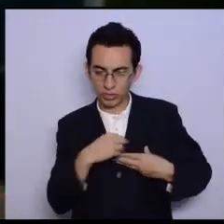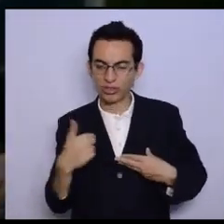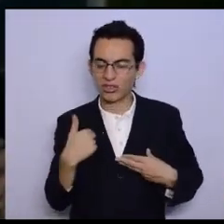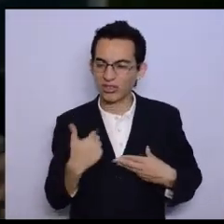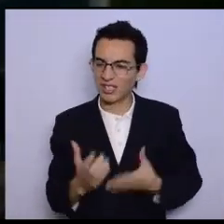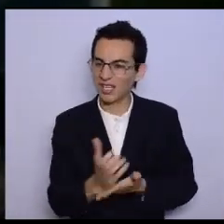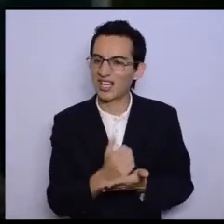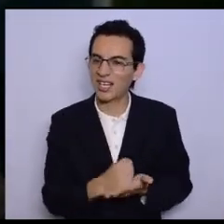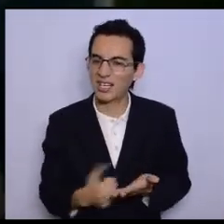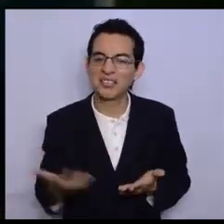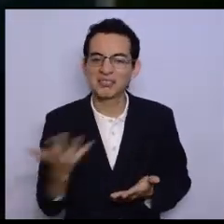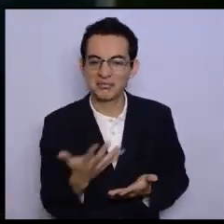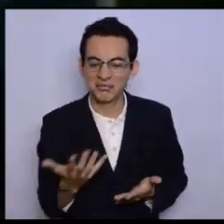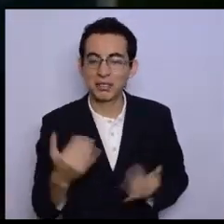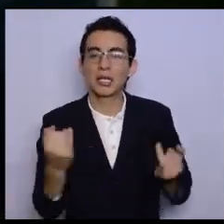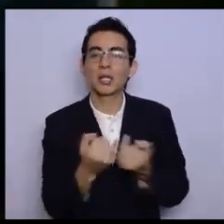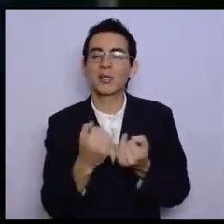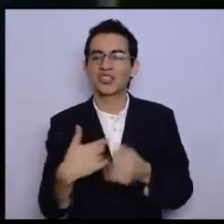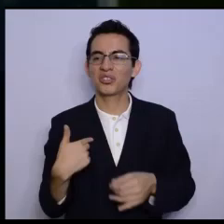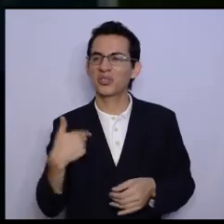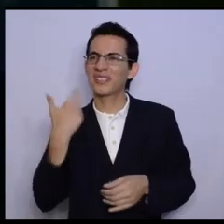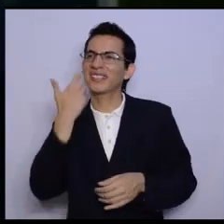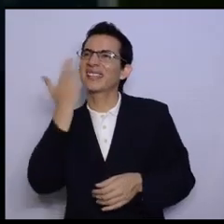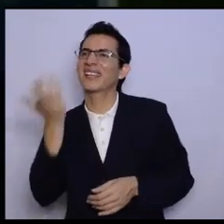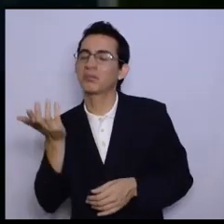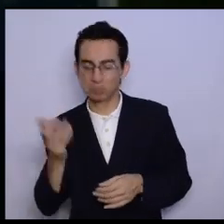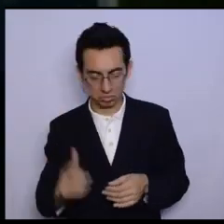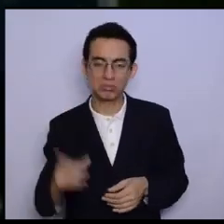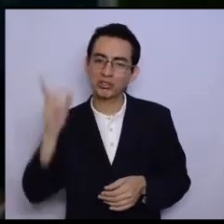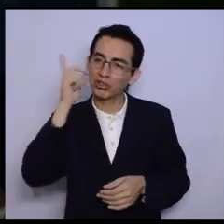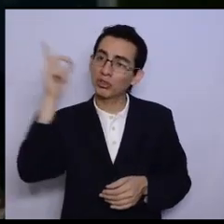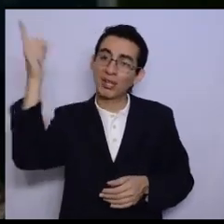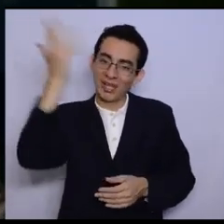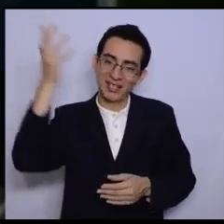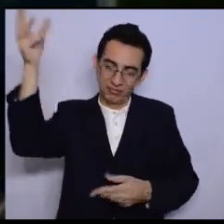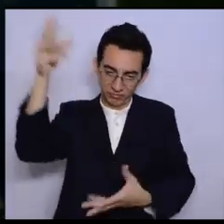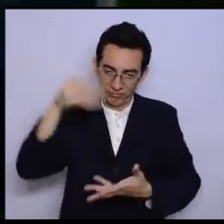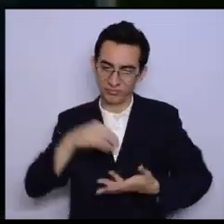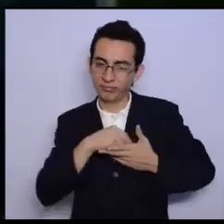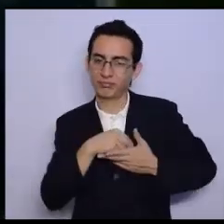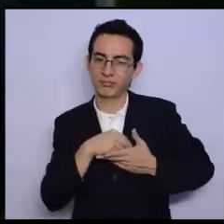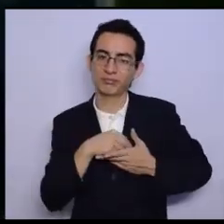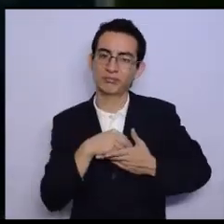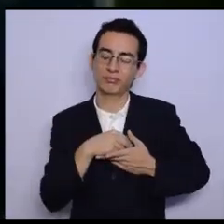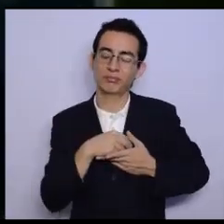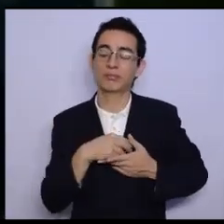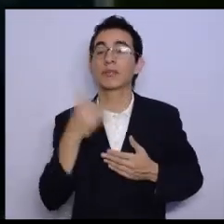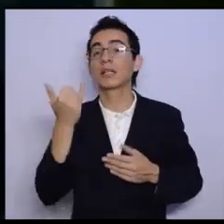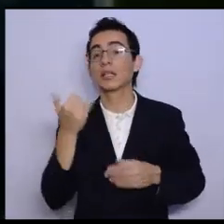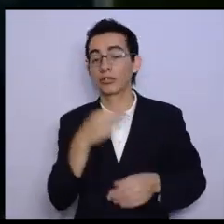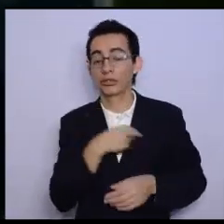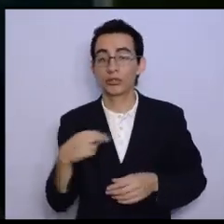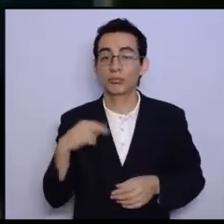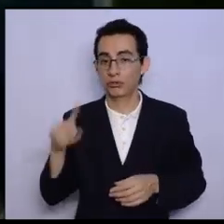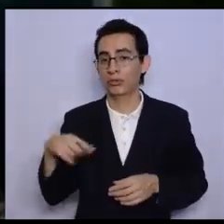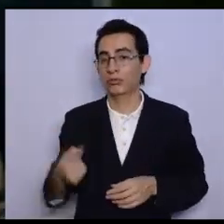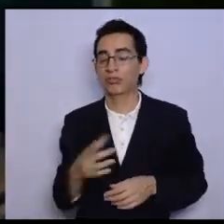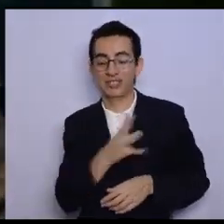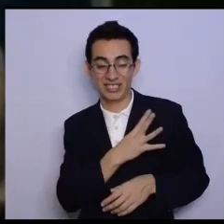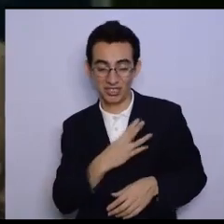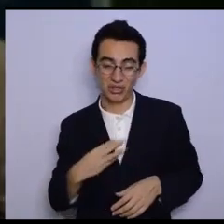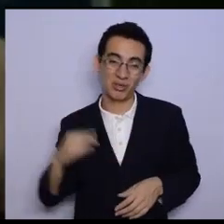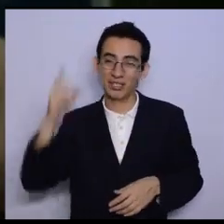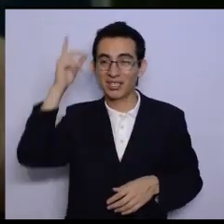Haced todo sin murmuraciones y contiendas, para que seáis irreprensibles y sencillos, hijos de Dios sin